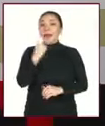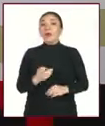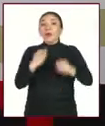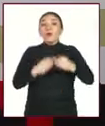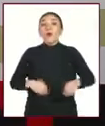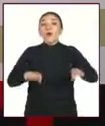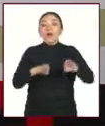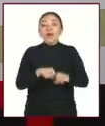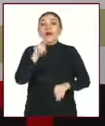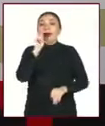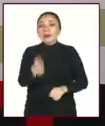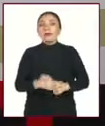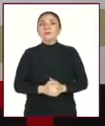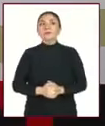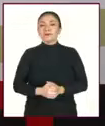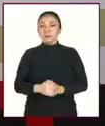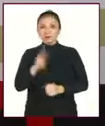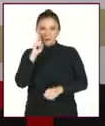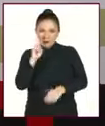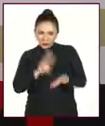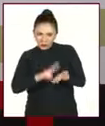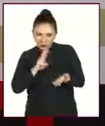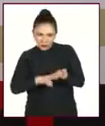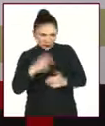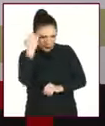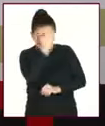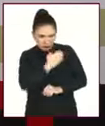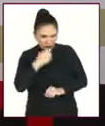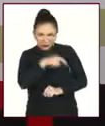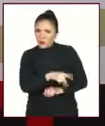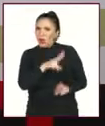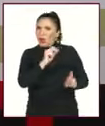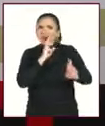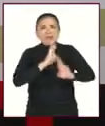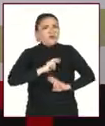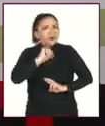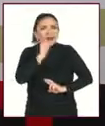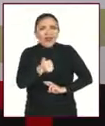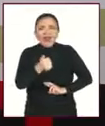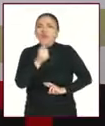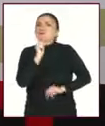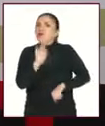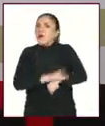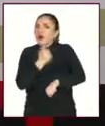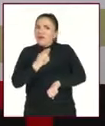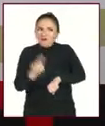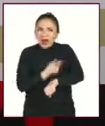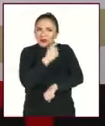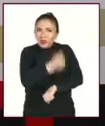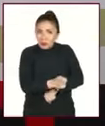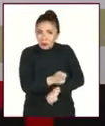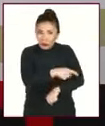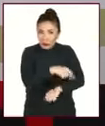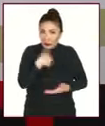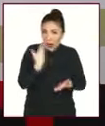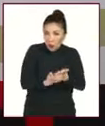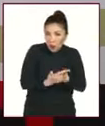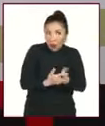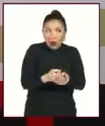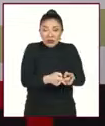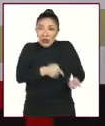importante sería valorar por qué no reacciona, si se cayó, si se